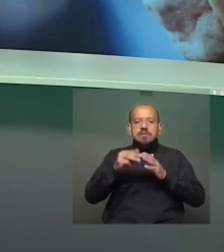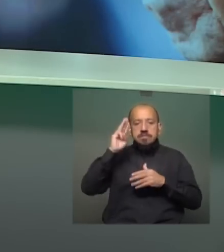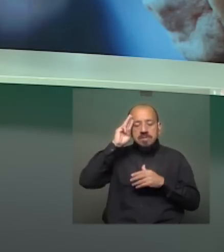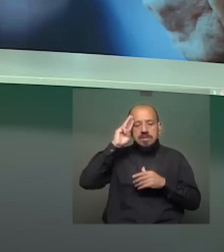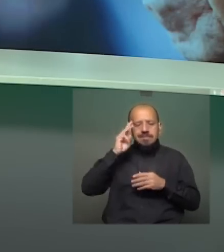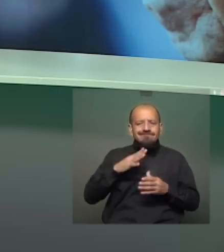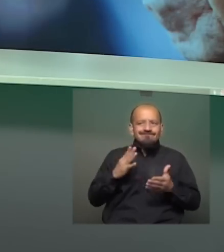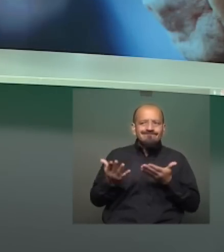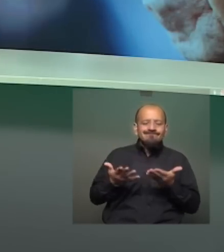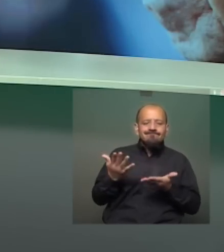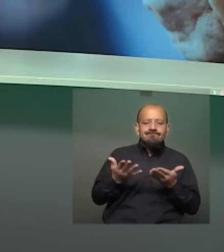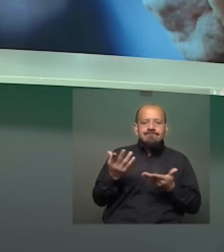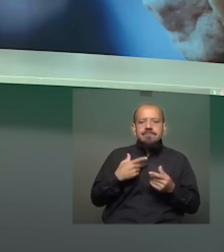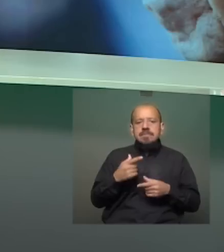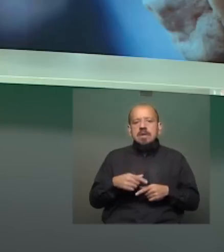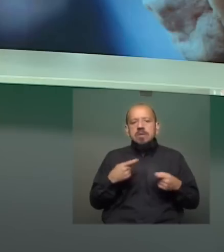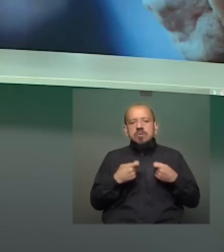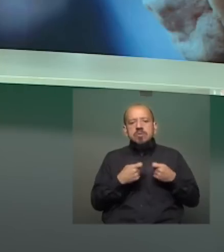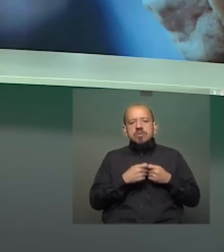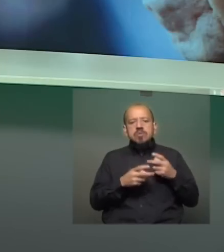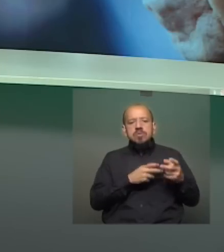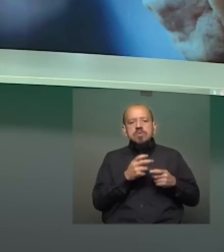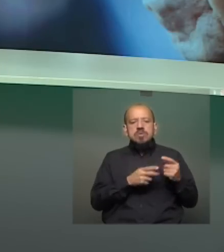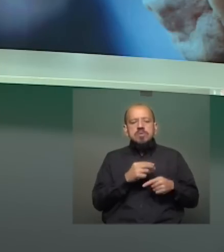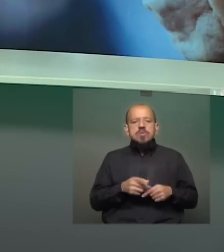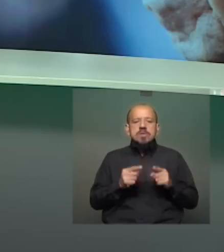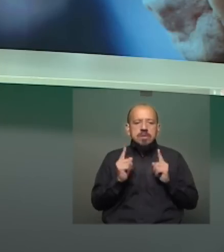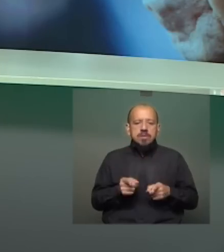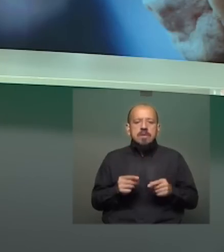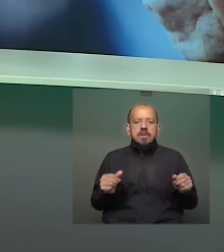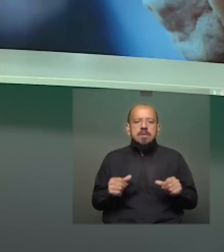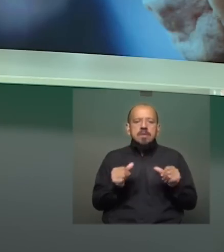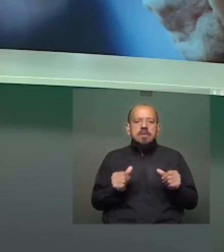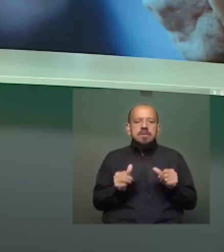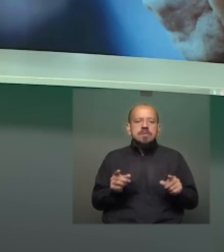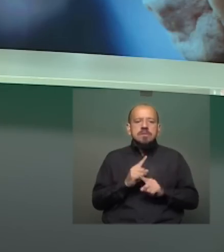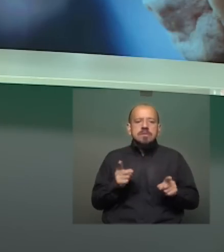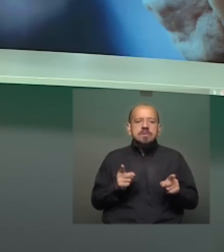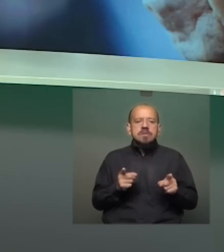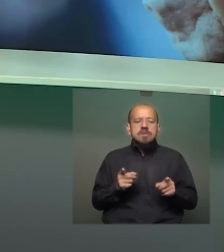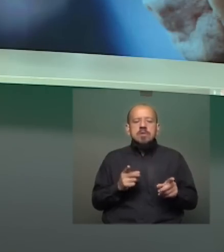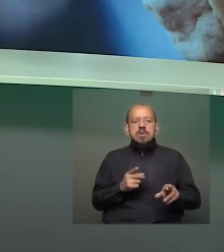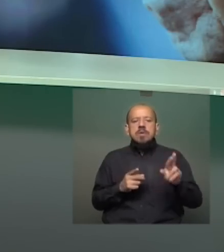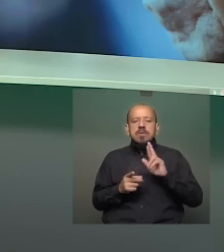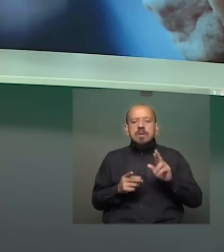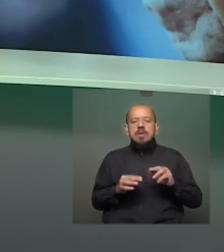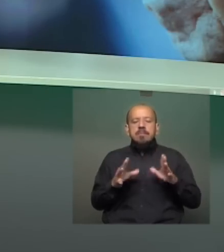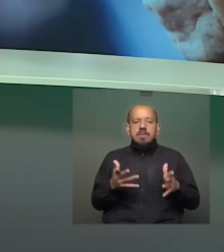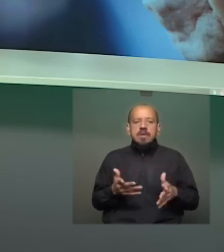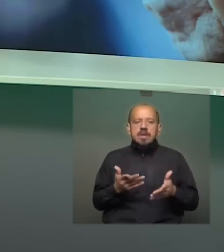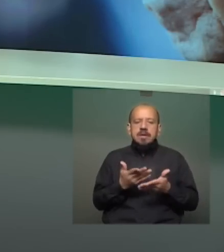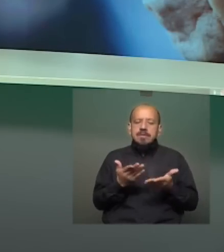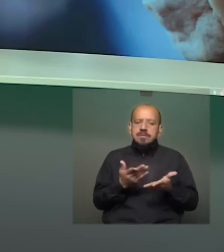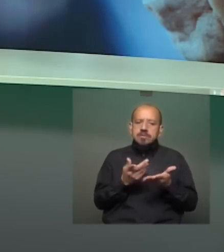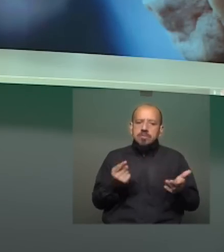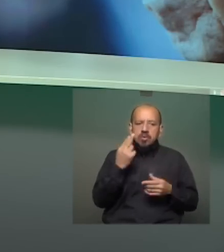guido mannini Ríos a los socios de la coalición también dijo que está haciendo el sacrificio de no contestar para no generar problemas en